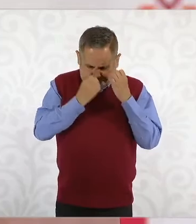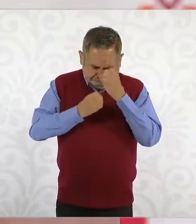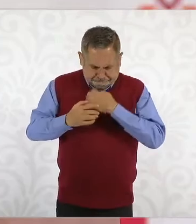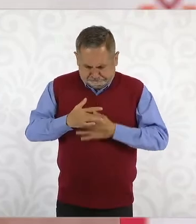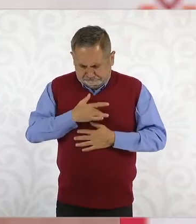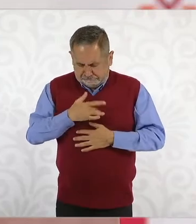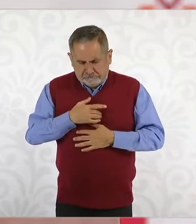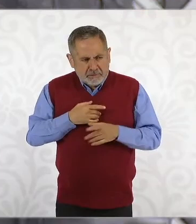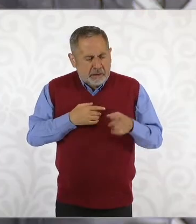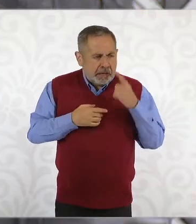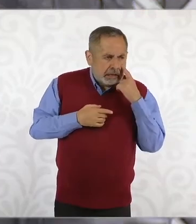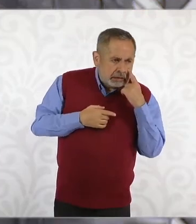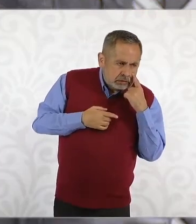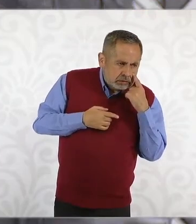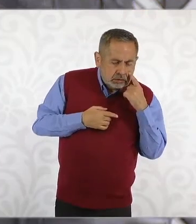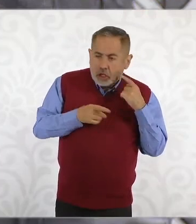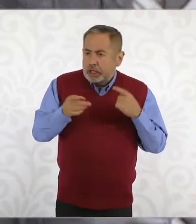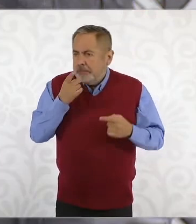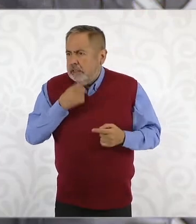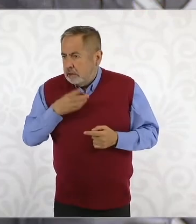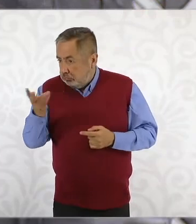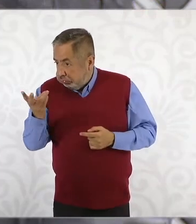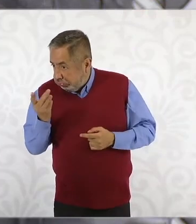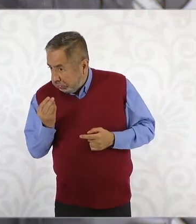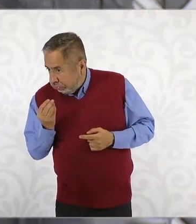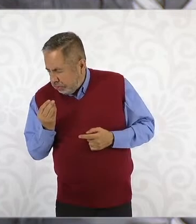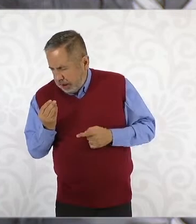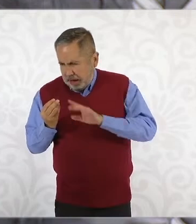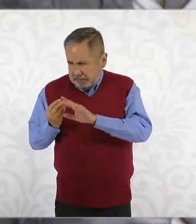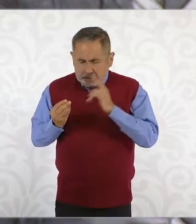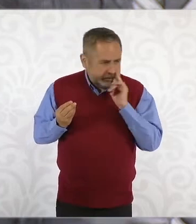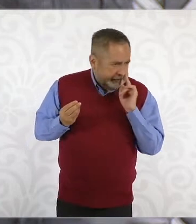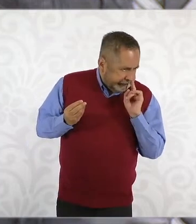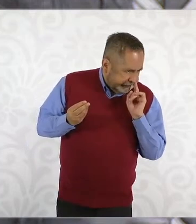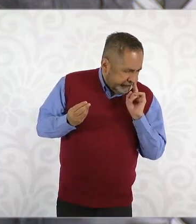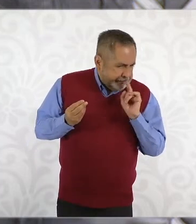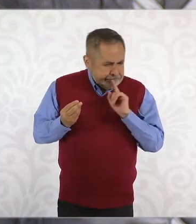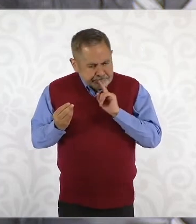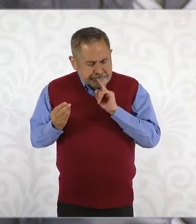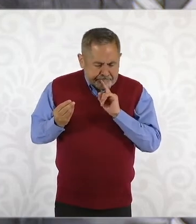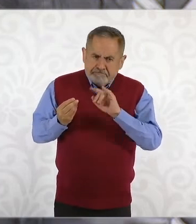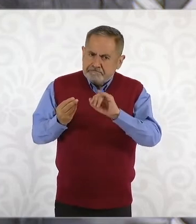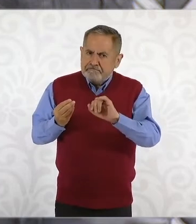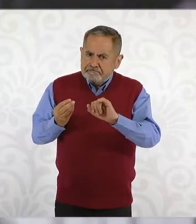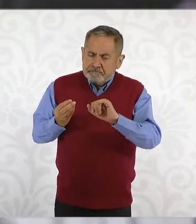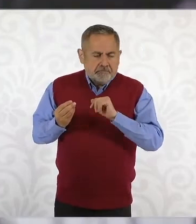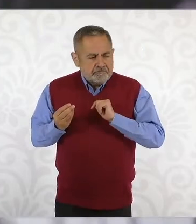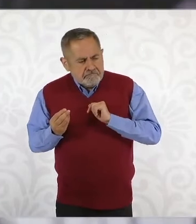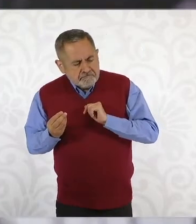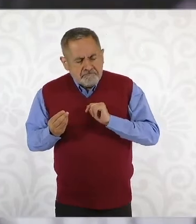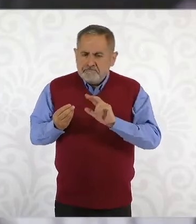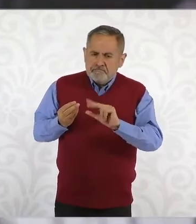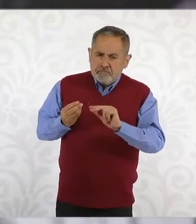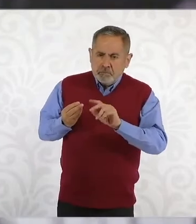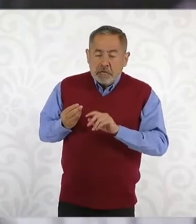los dichos del quejoso, de la audiencia, y en su caso de considerar que debe haber una